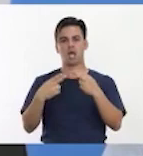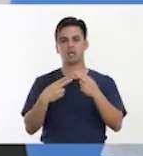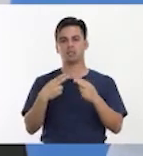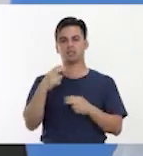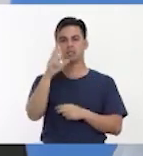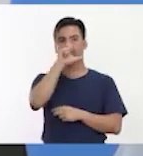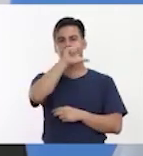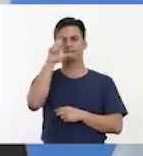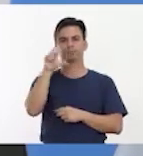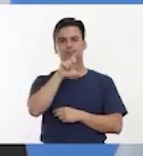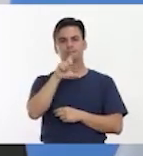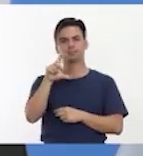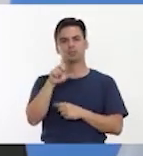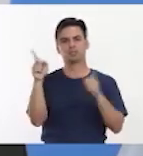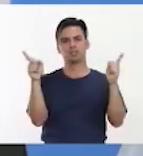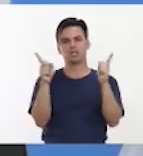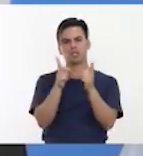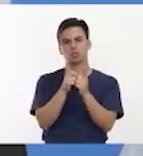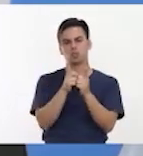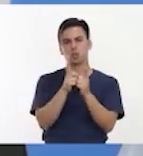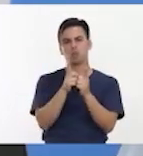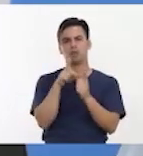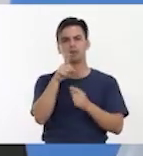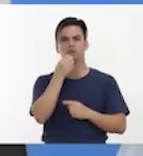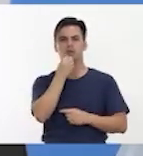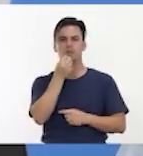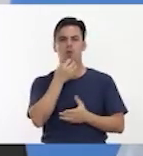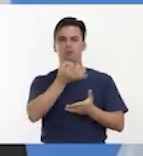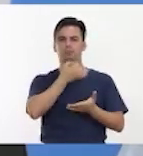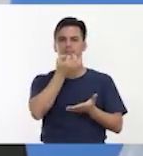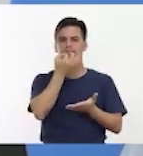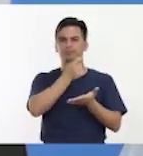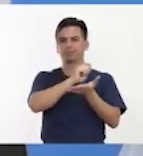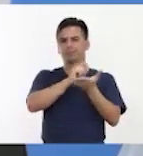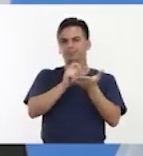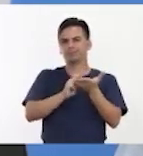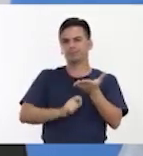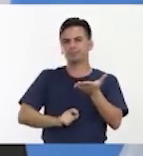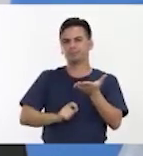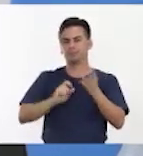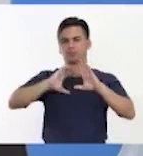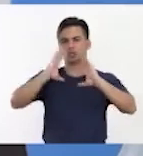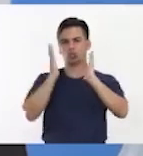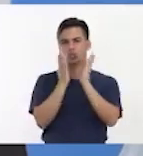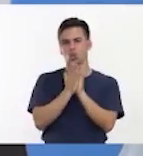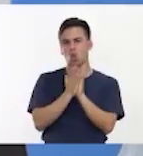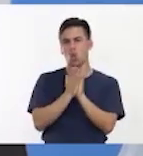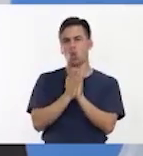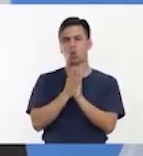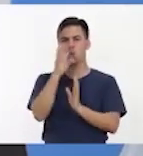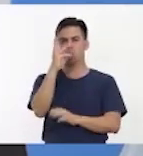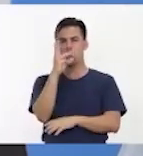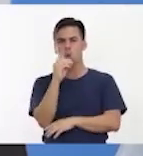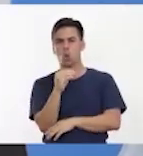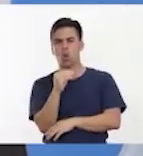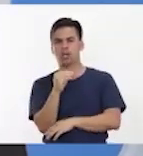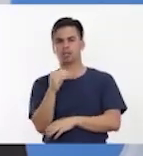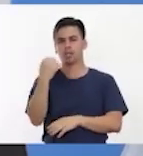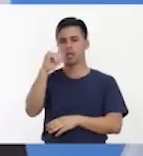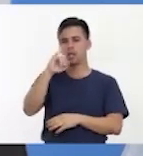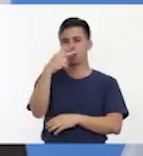una tabla sincrónica, donde ustedes reflejen las agresiones del